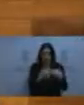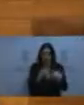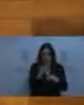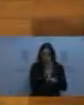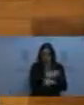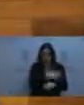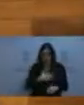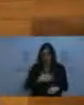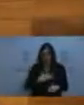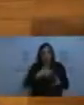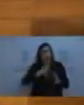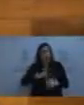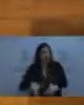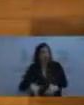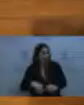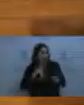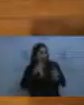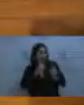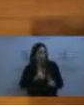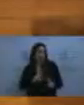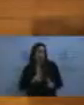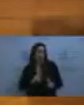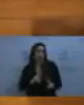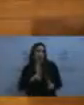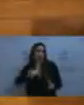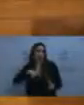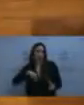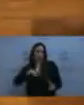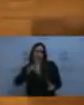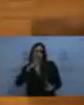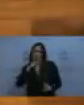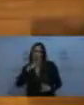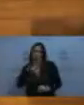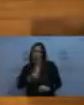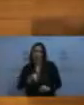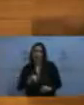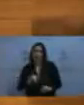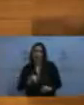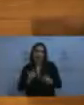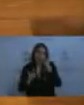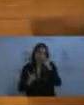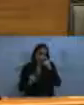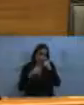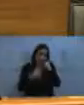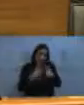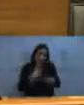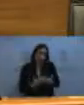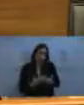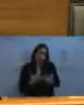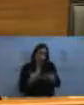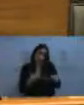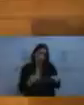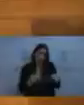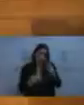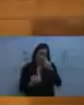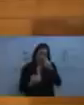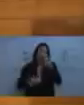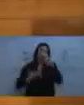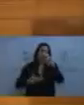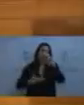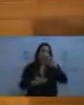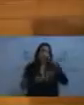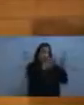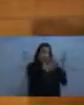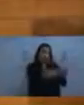consejera, verá que tenemos razones para decirle sí, que es importante, concluyo, señor presidente, que es importante que usted misma